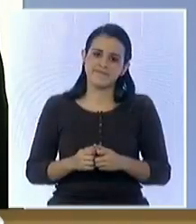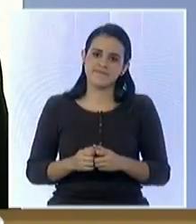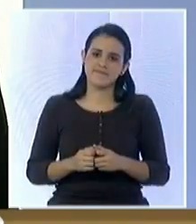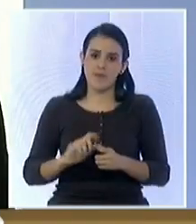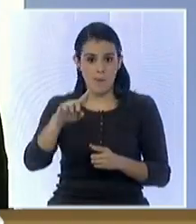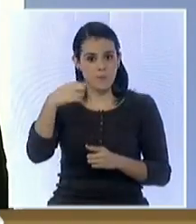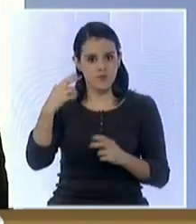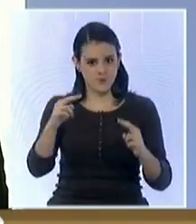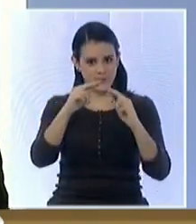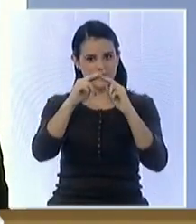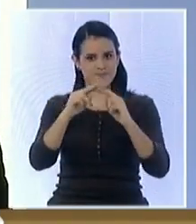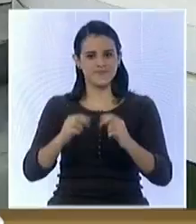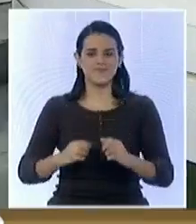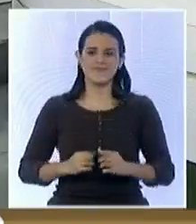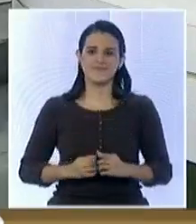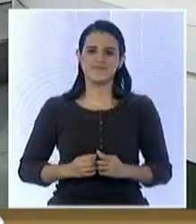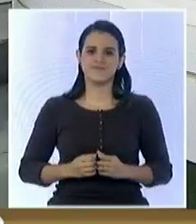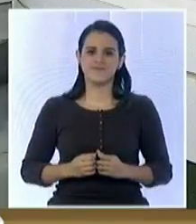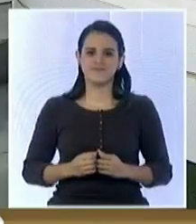hasta una próxima oportunidad.